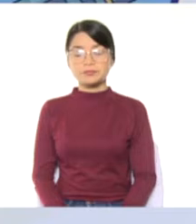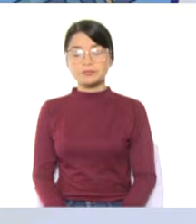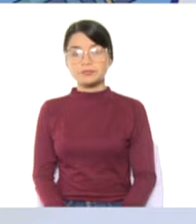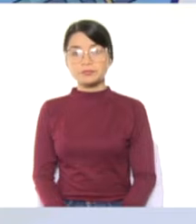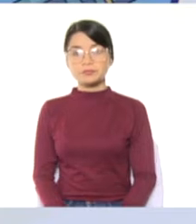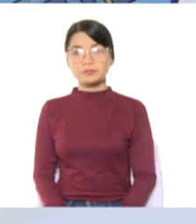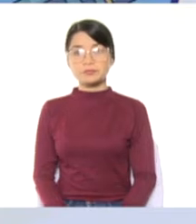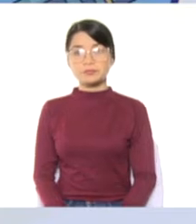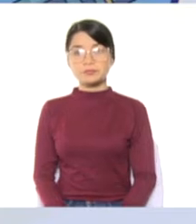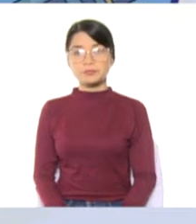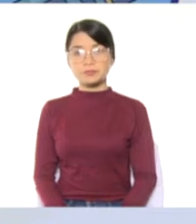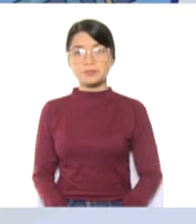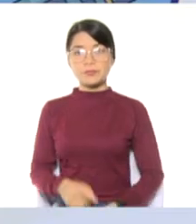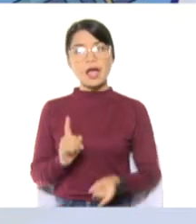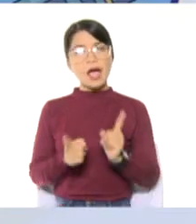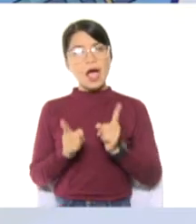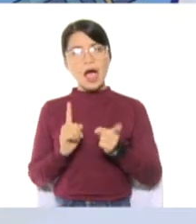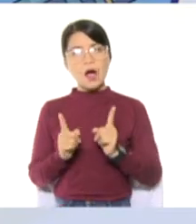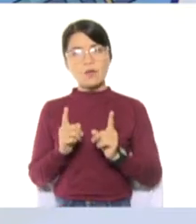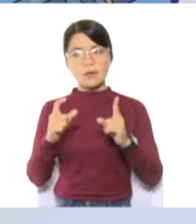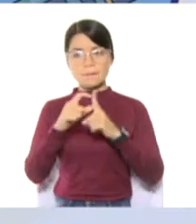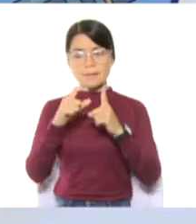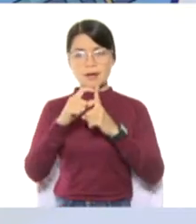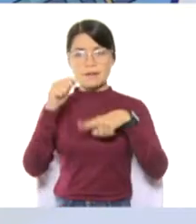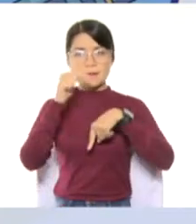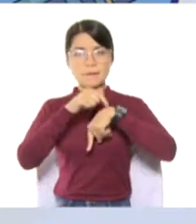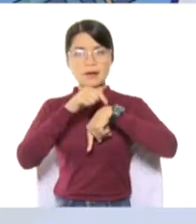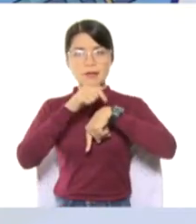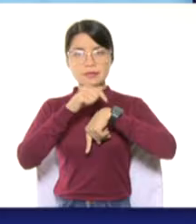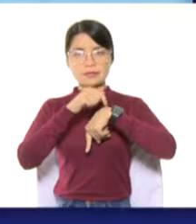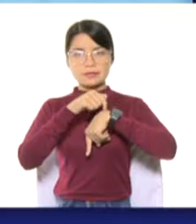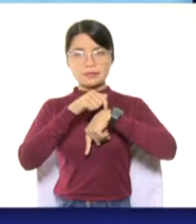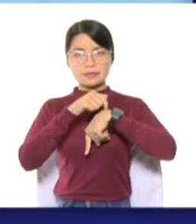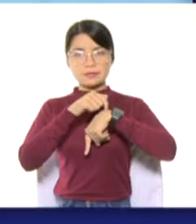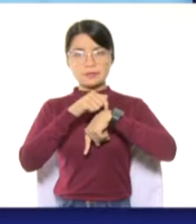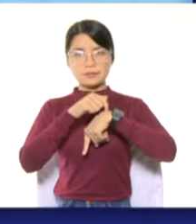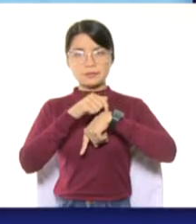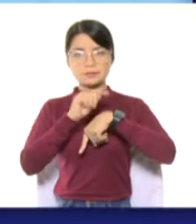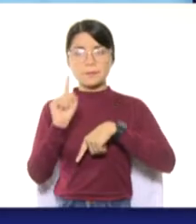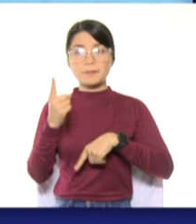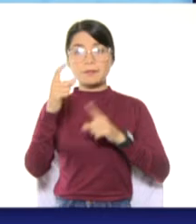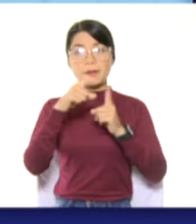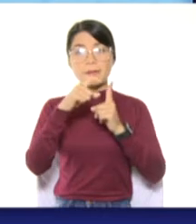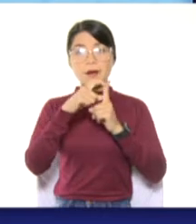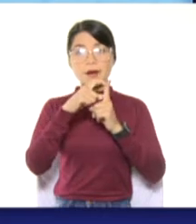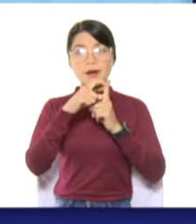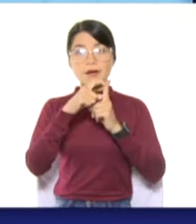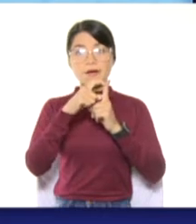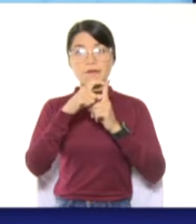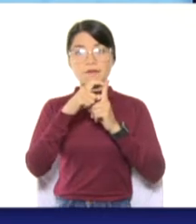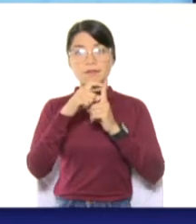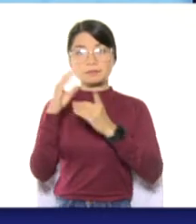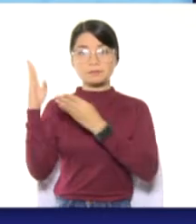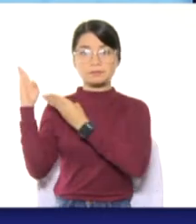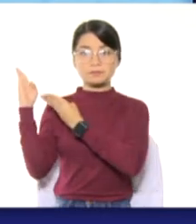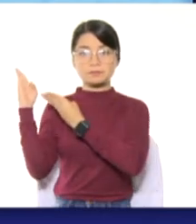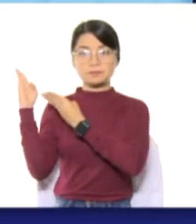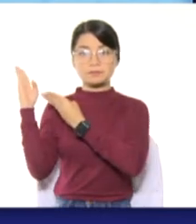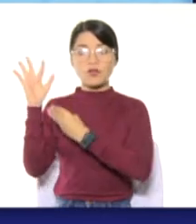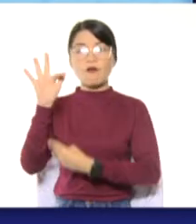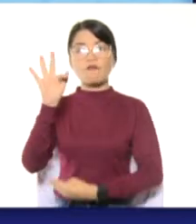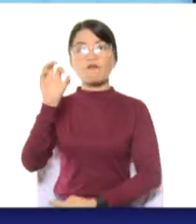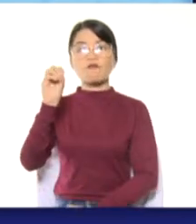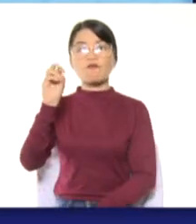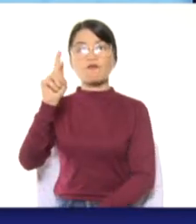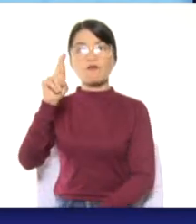utilizamos para tiempo, ¿ok? Iniciamos con lo que es la palabra for. For utilizamos más un cierto periodo de